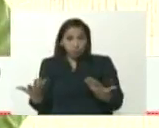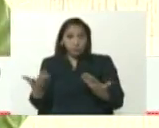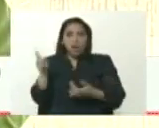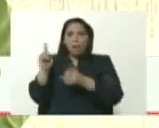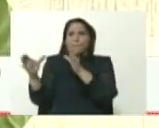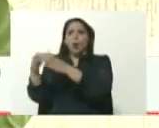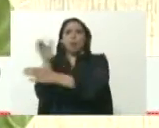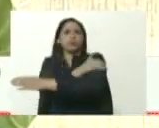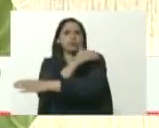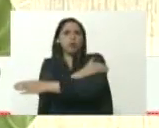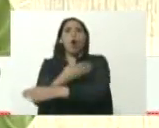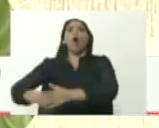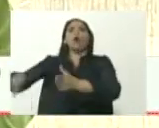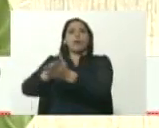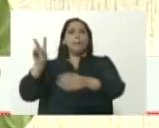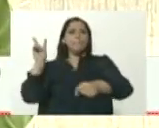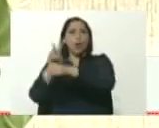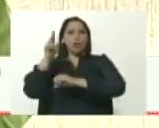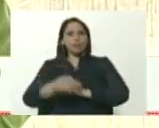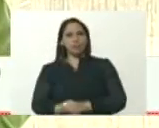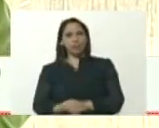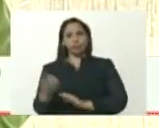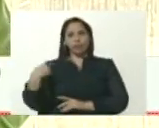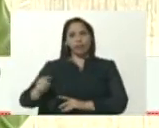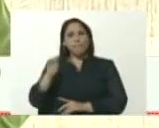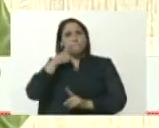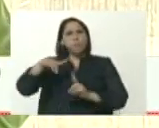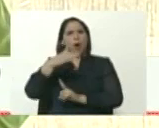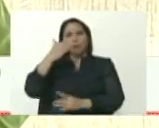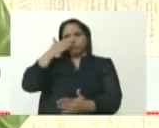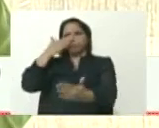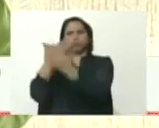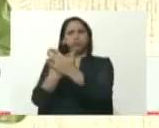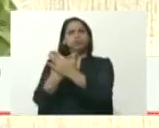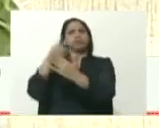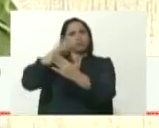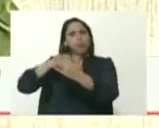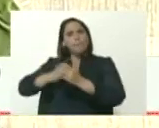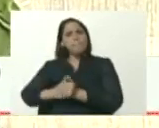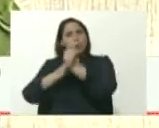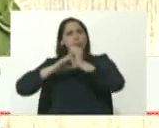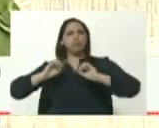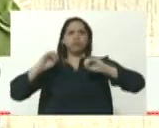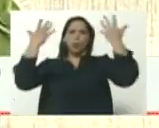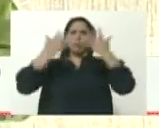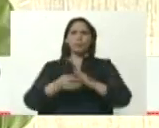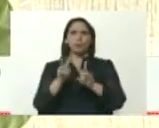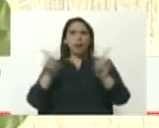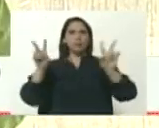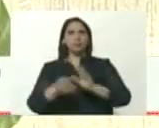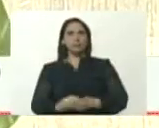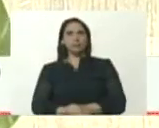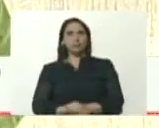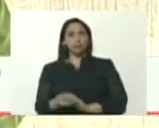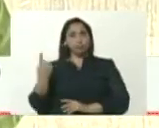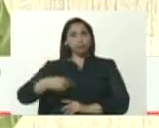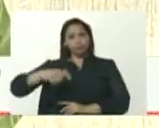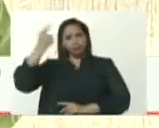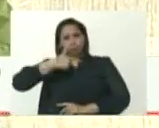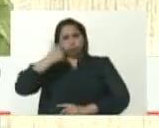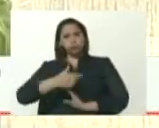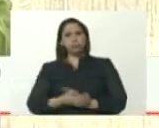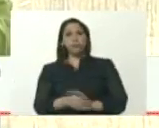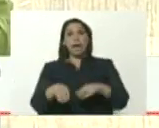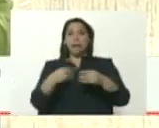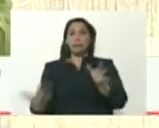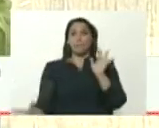derecha volviera por la violencia, tendría a un pueblo de frente y triunfaría la paz. Ten la seguridad. Bueno, vamos a hacer